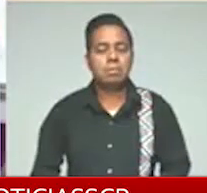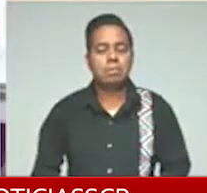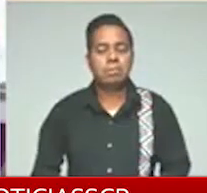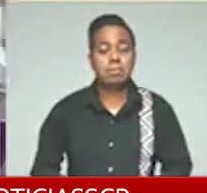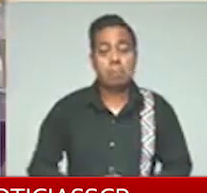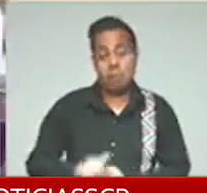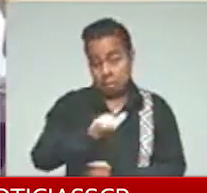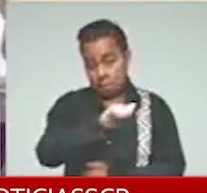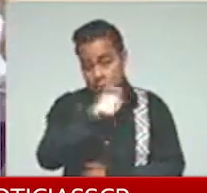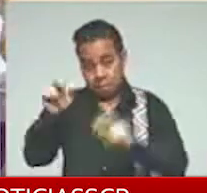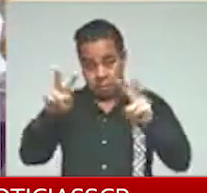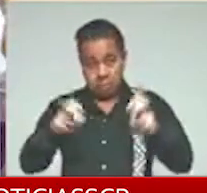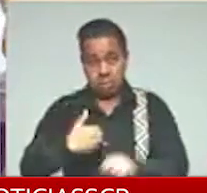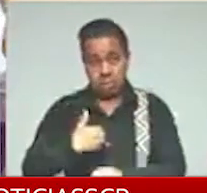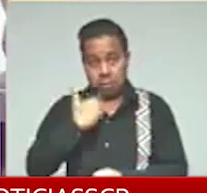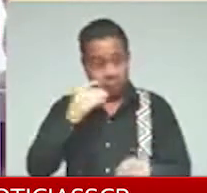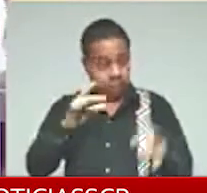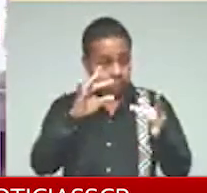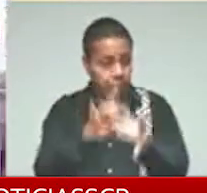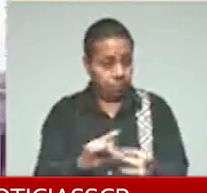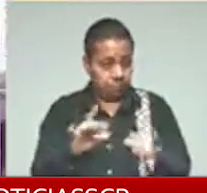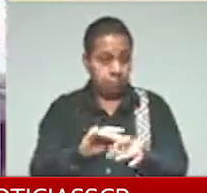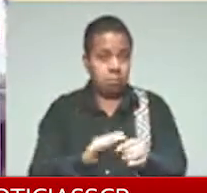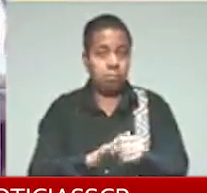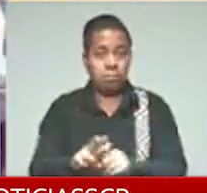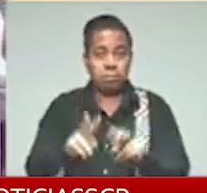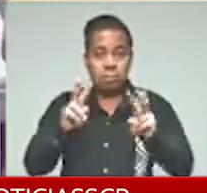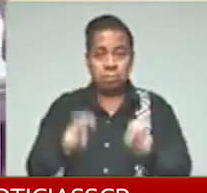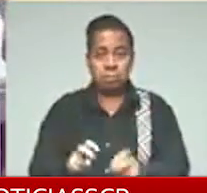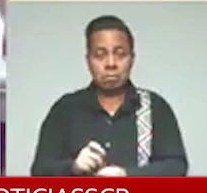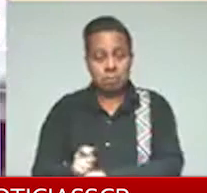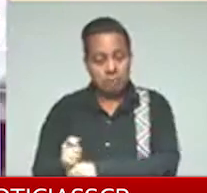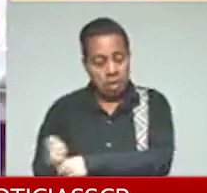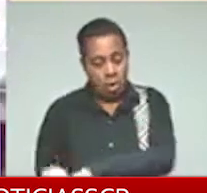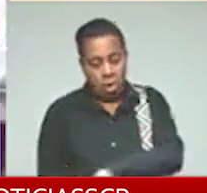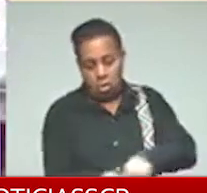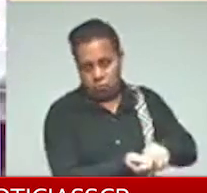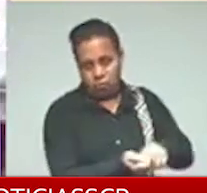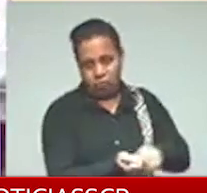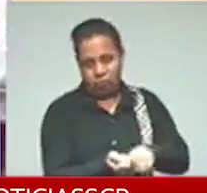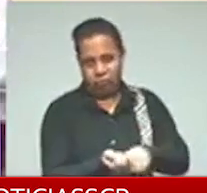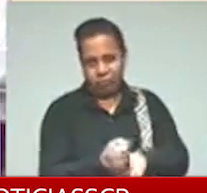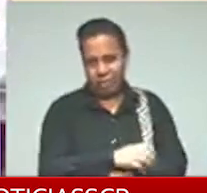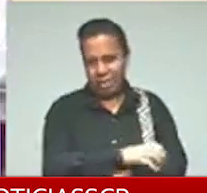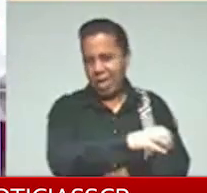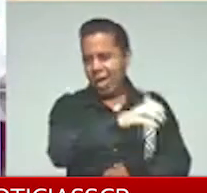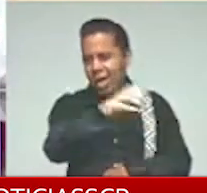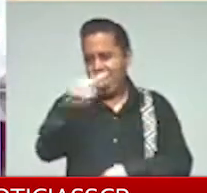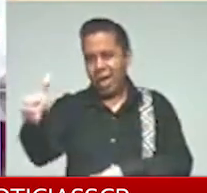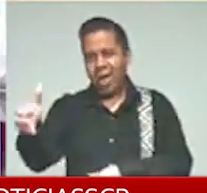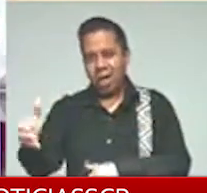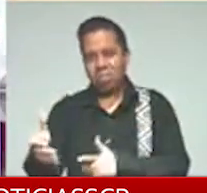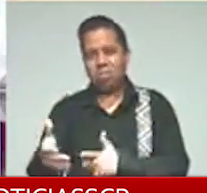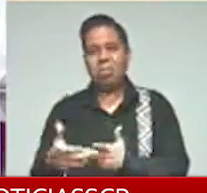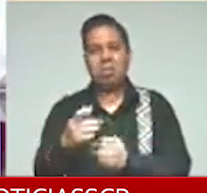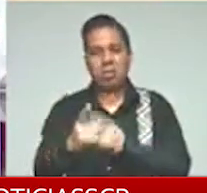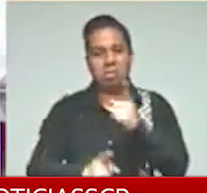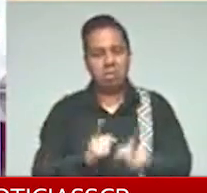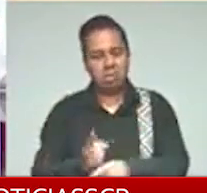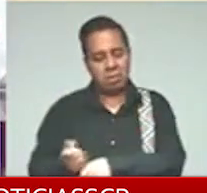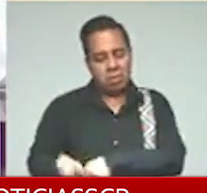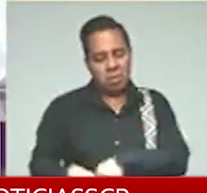Otro tema que quería comentar es el campo del golf, que es un tema que ha